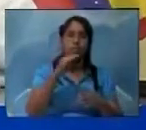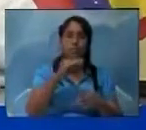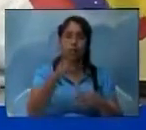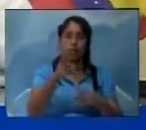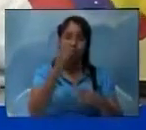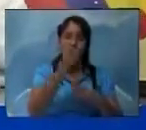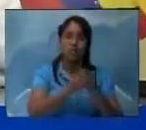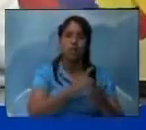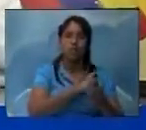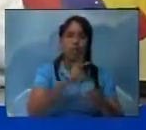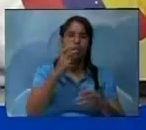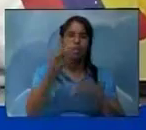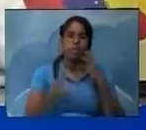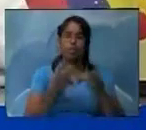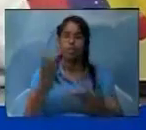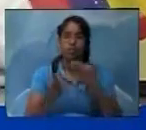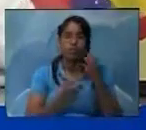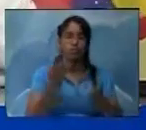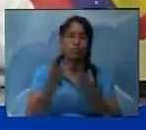del horno